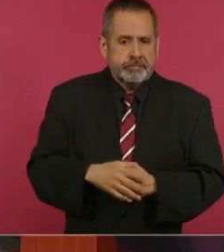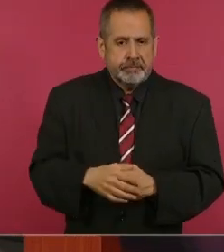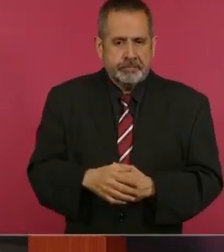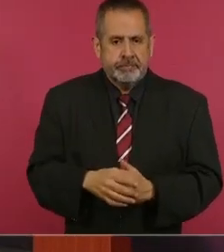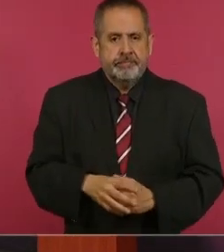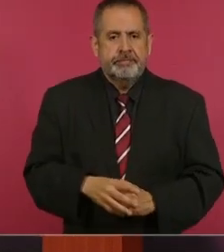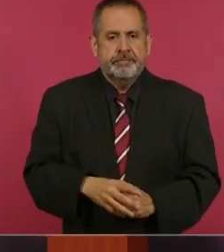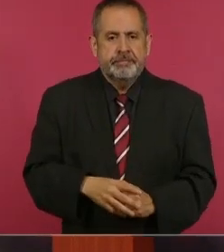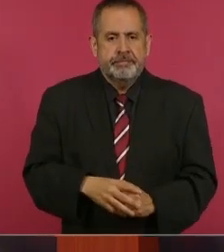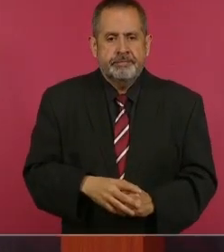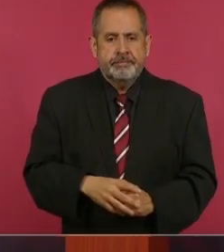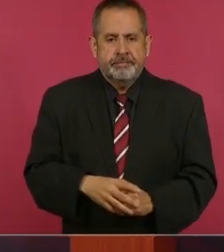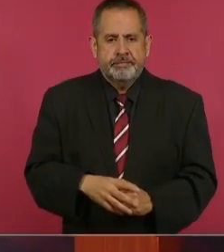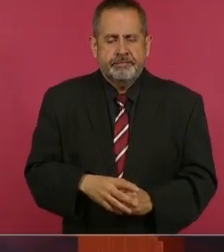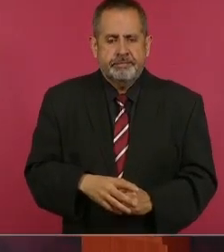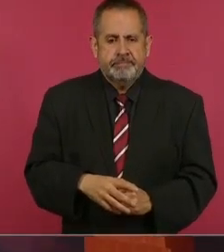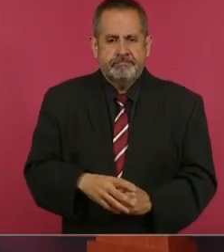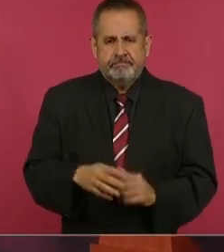de